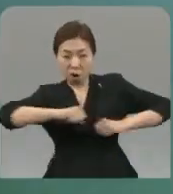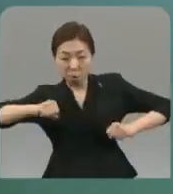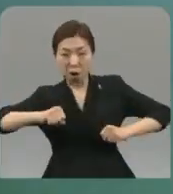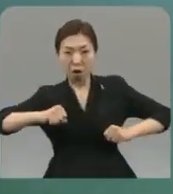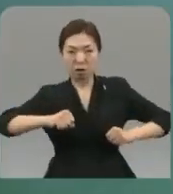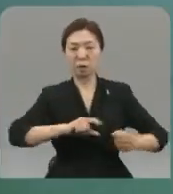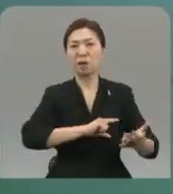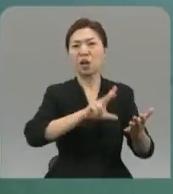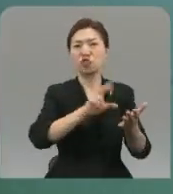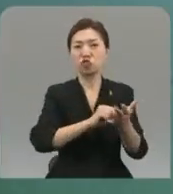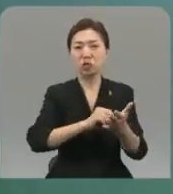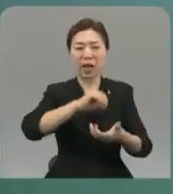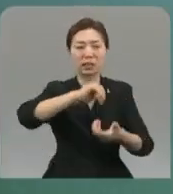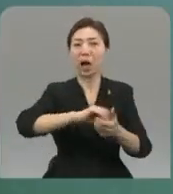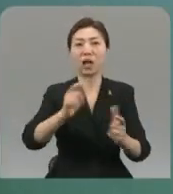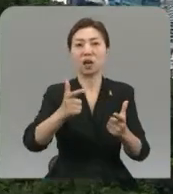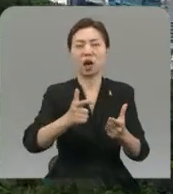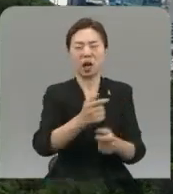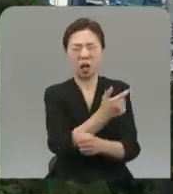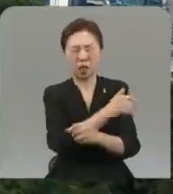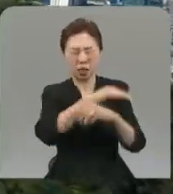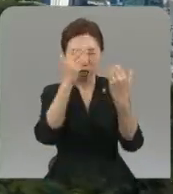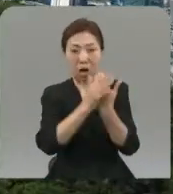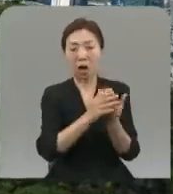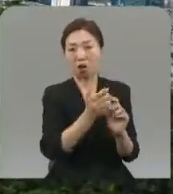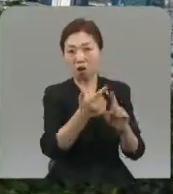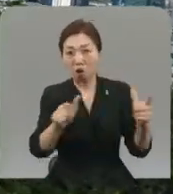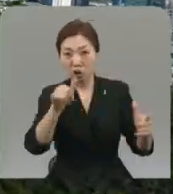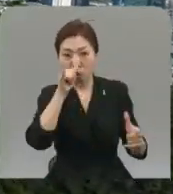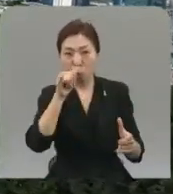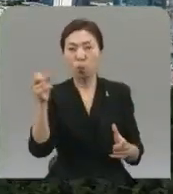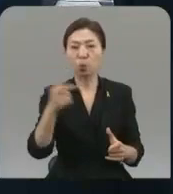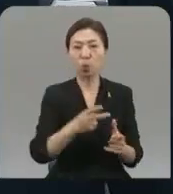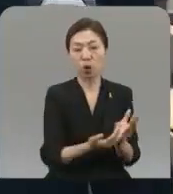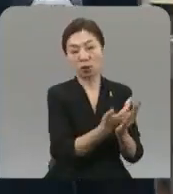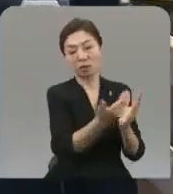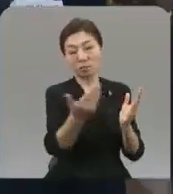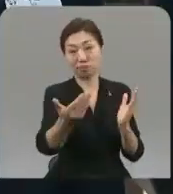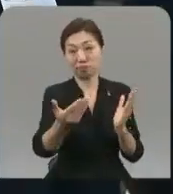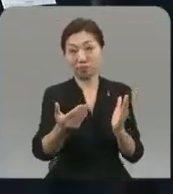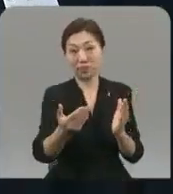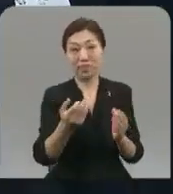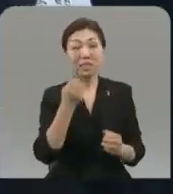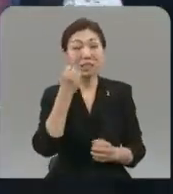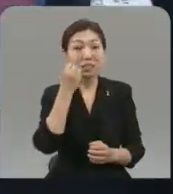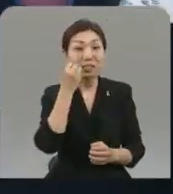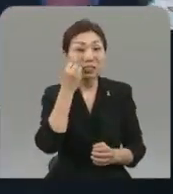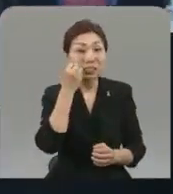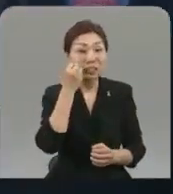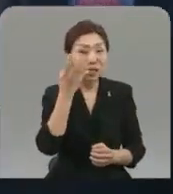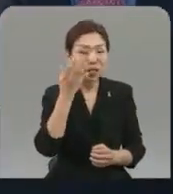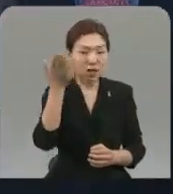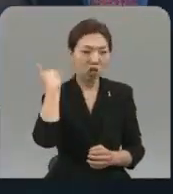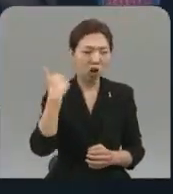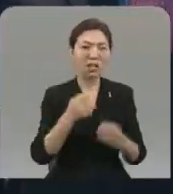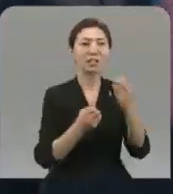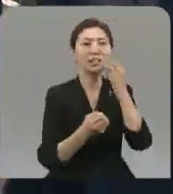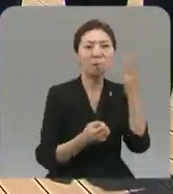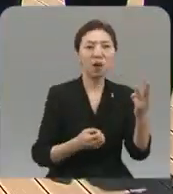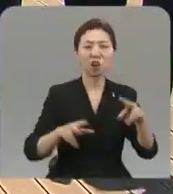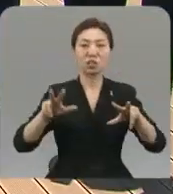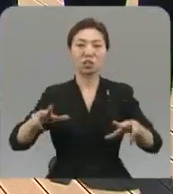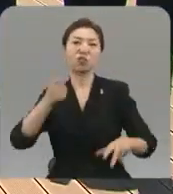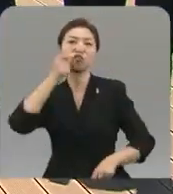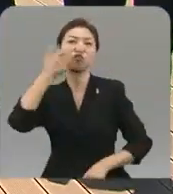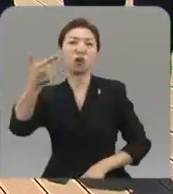de exposiciones vie será crucial para recabar apoyos de cara la votación final tan alto esfuerzo considera el enorme